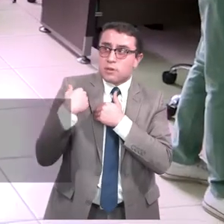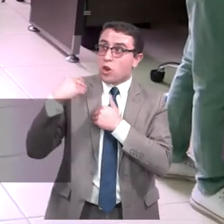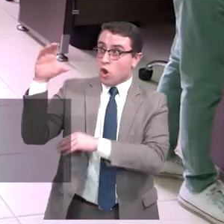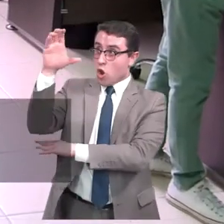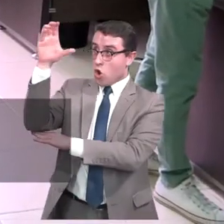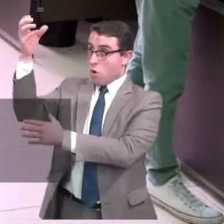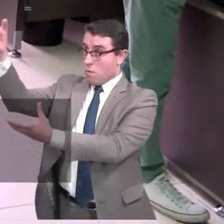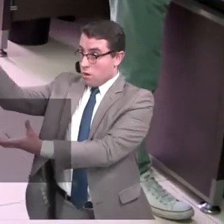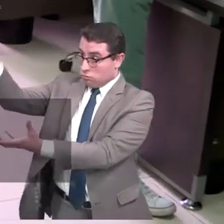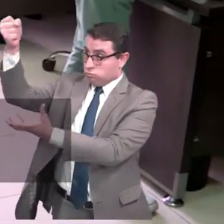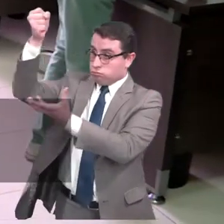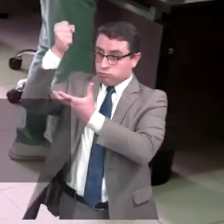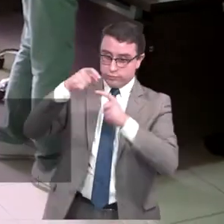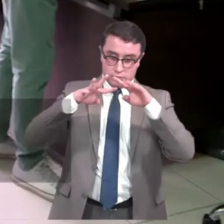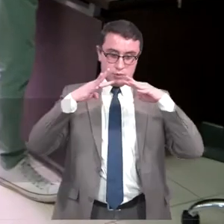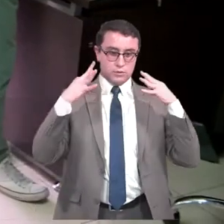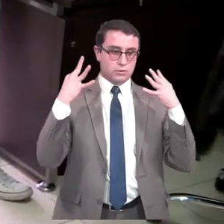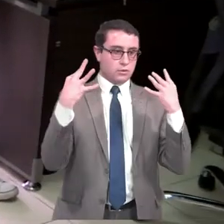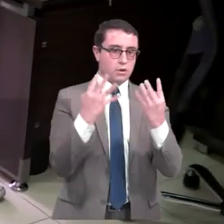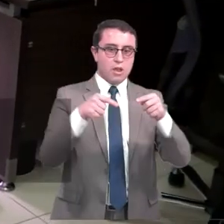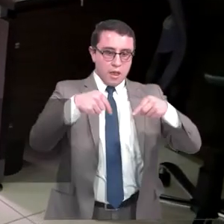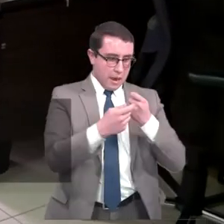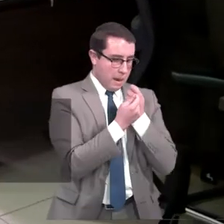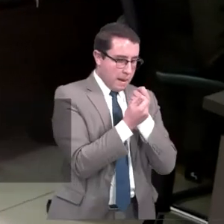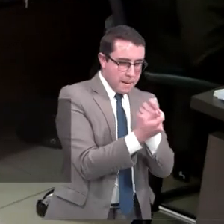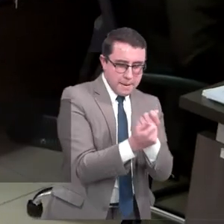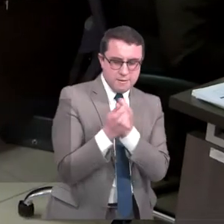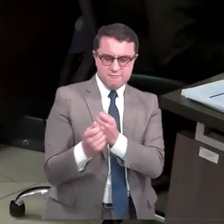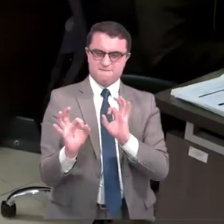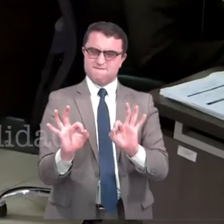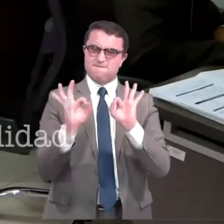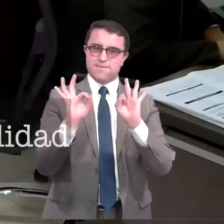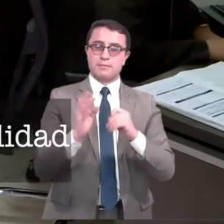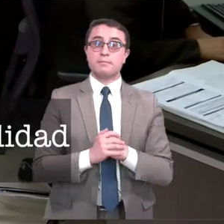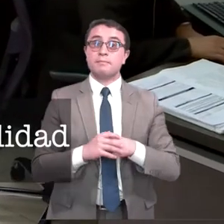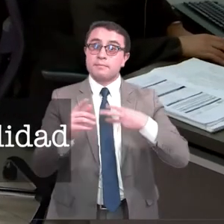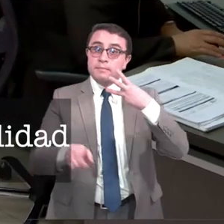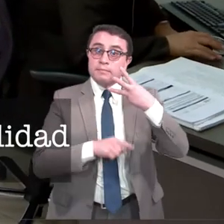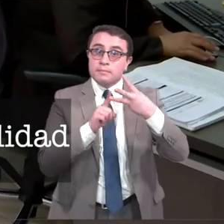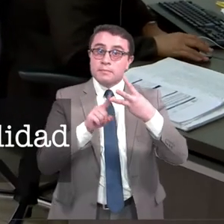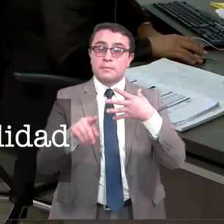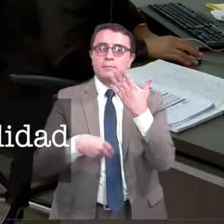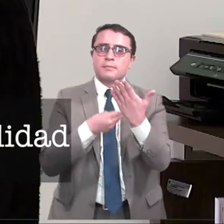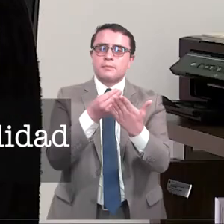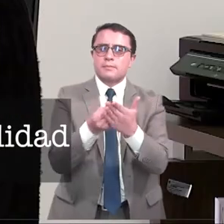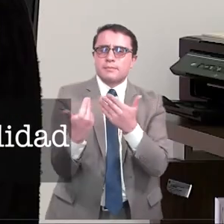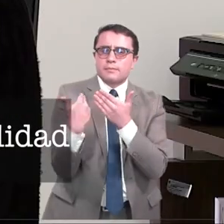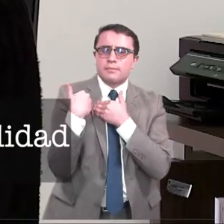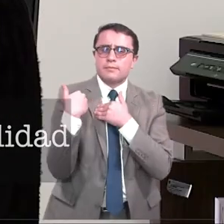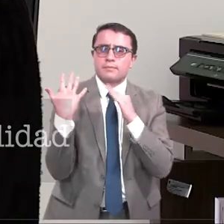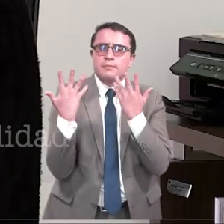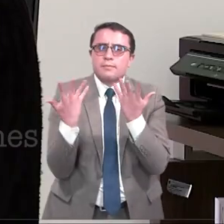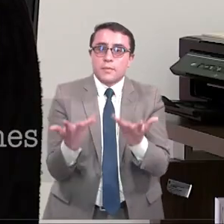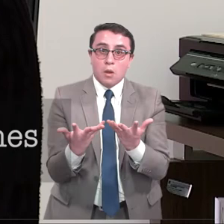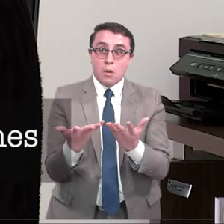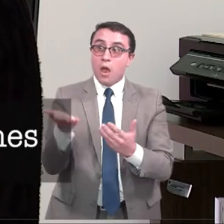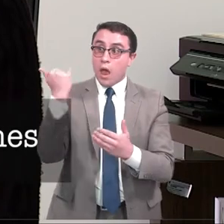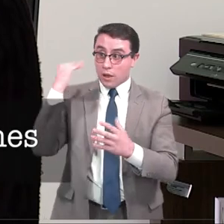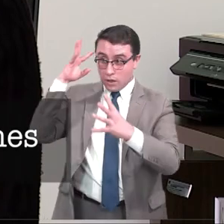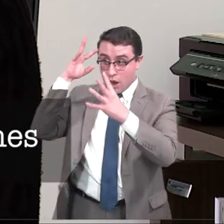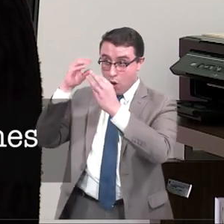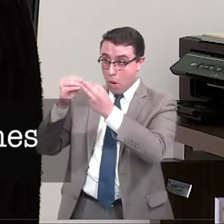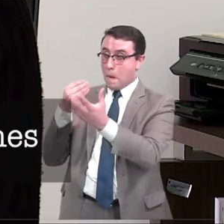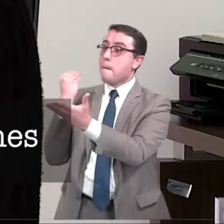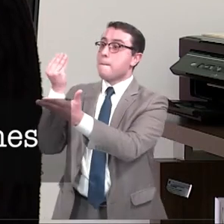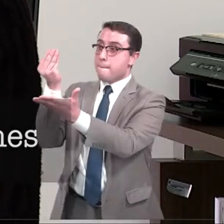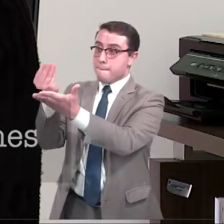los dineros que la Nación le otorga al Senado de la República. La sección de pagaduría tiene la responsabilidad de pagar todos